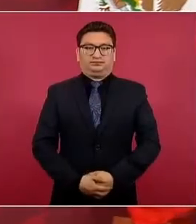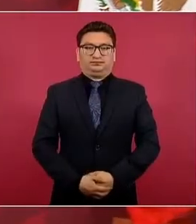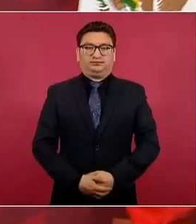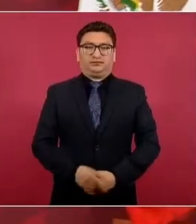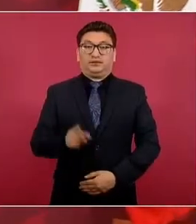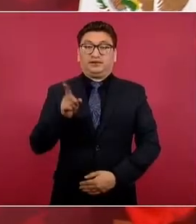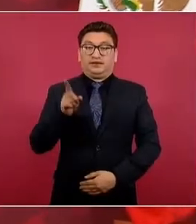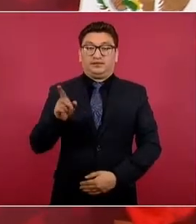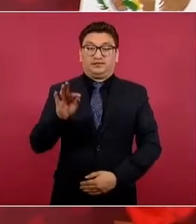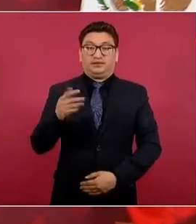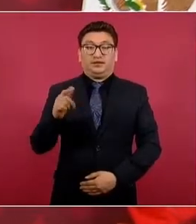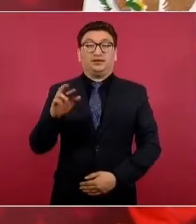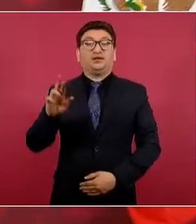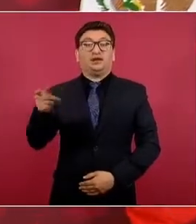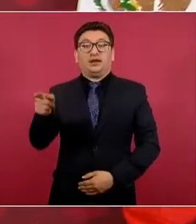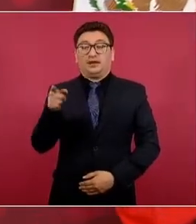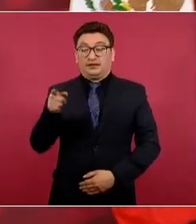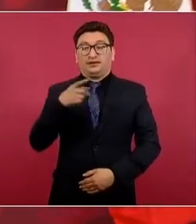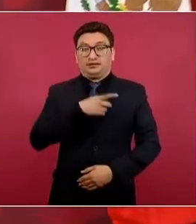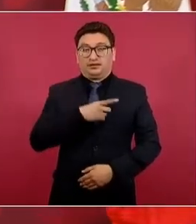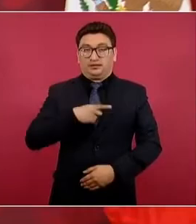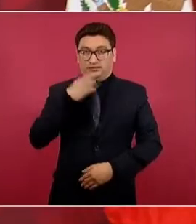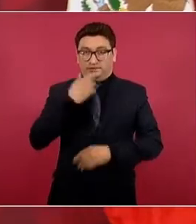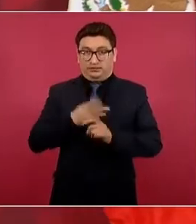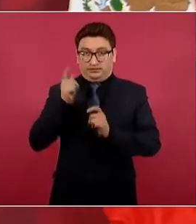por eso le dieron